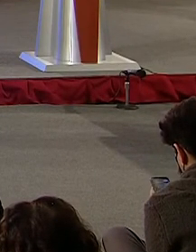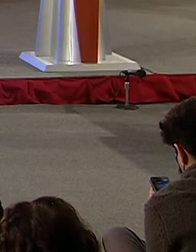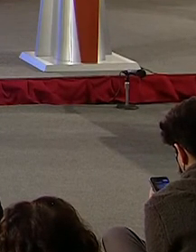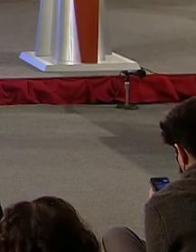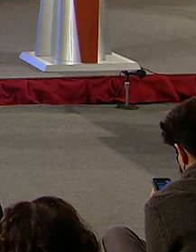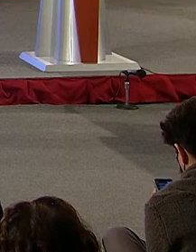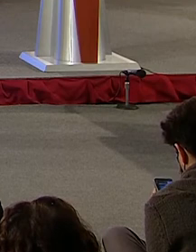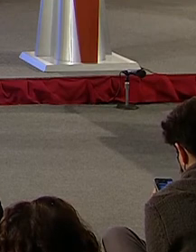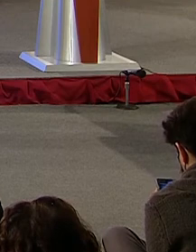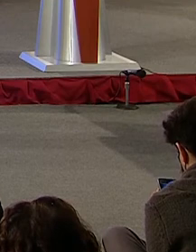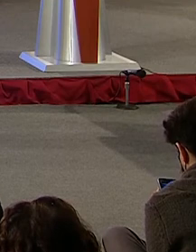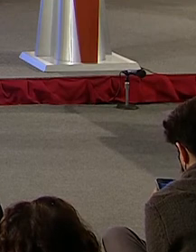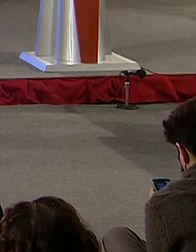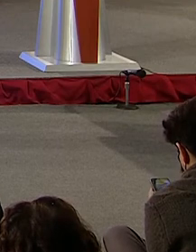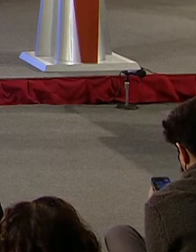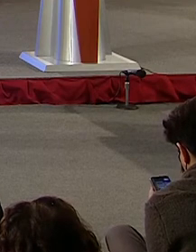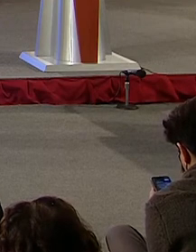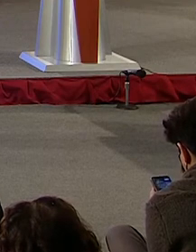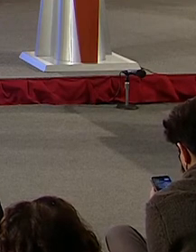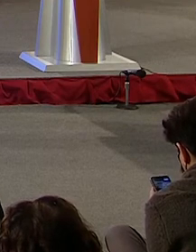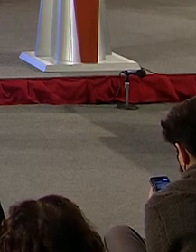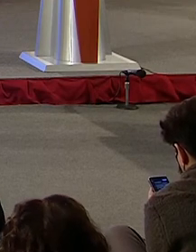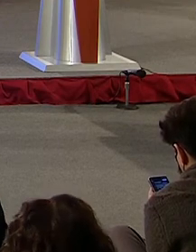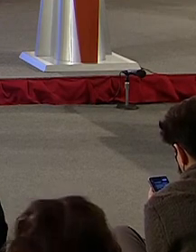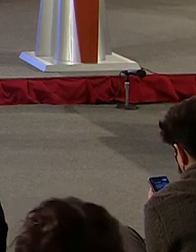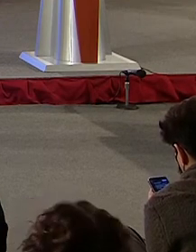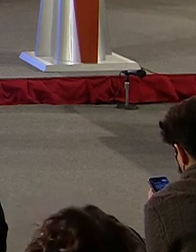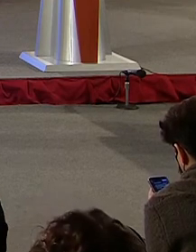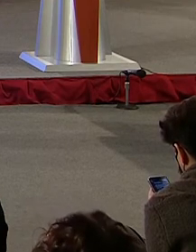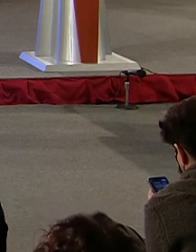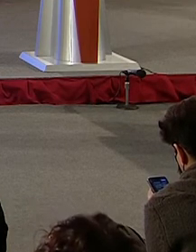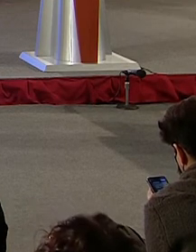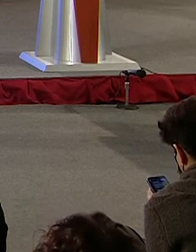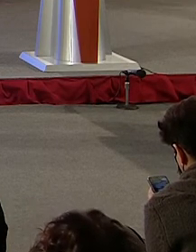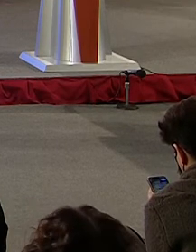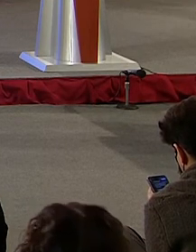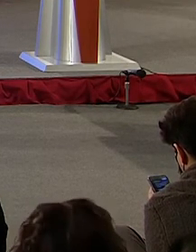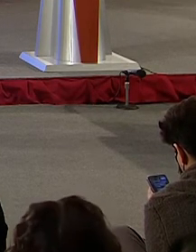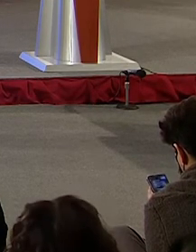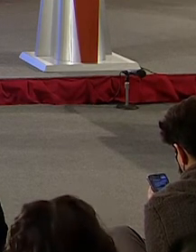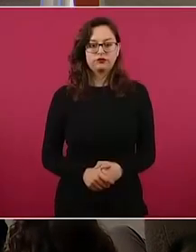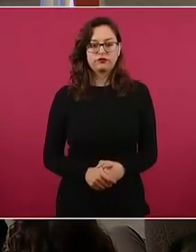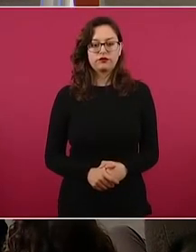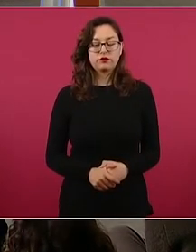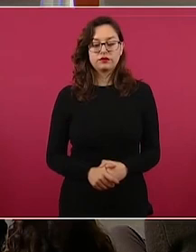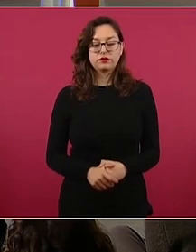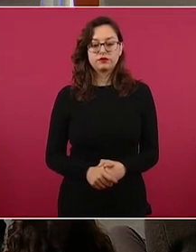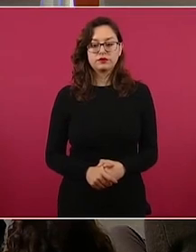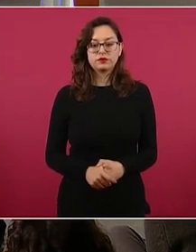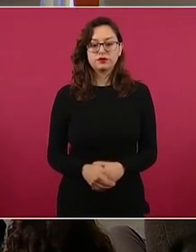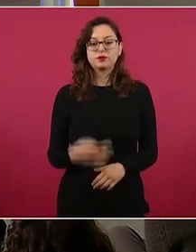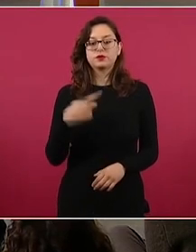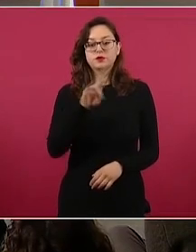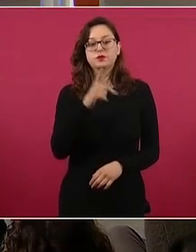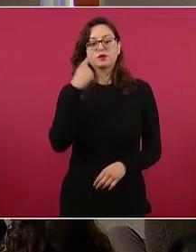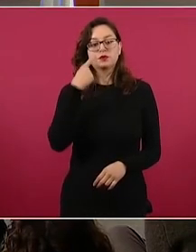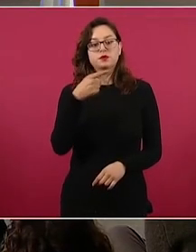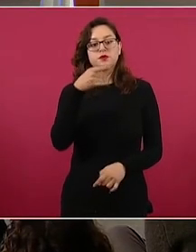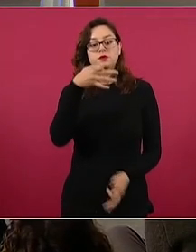Pero miren los ministros de justicia, el Poder Judicial.